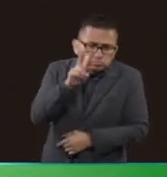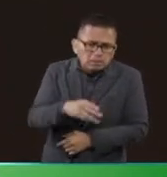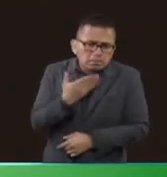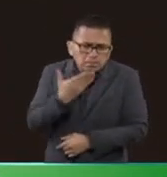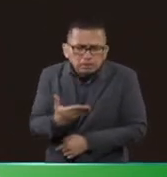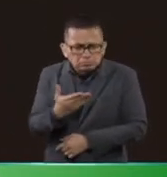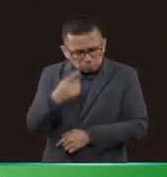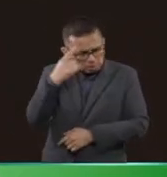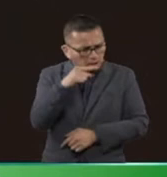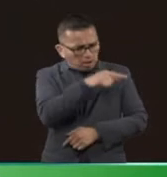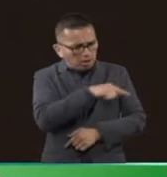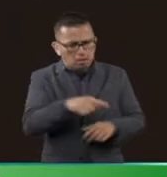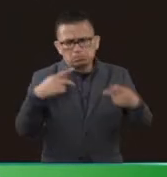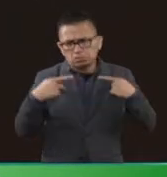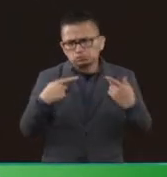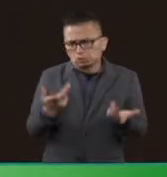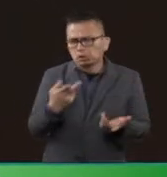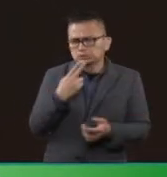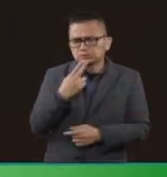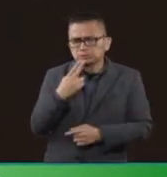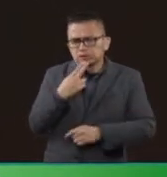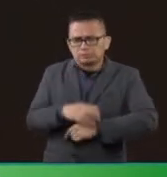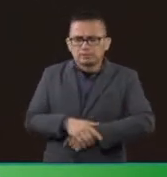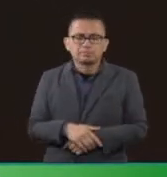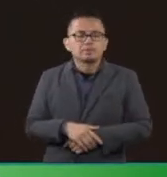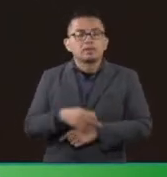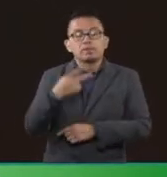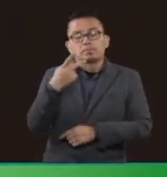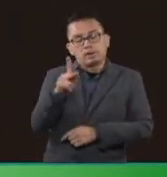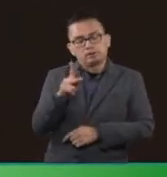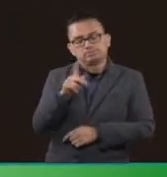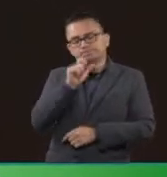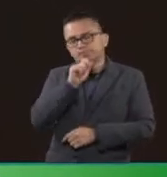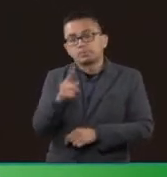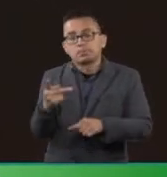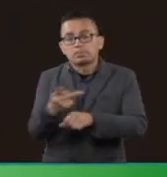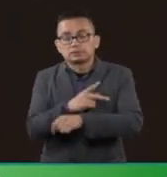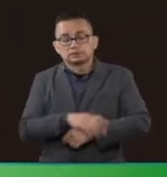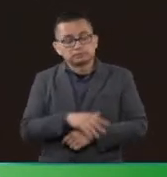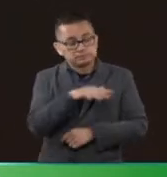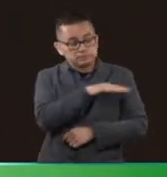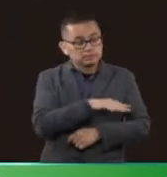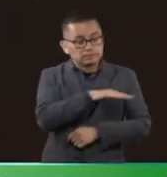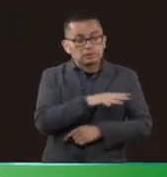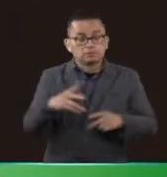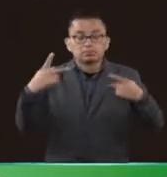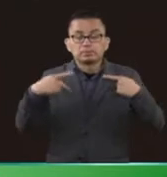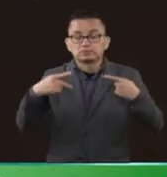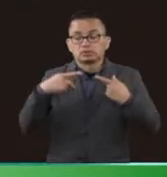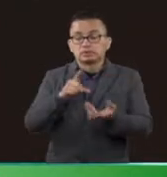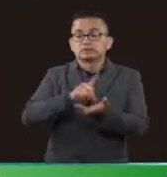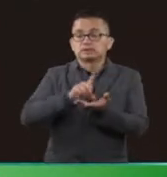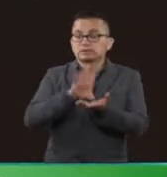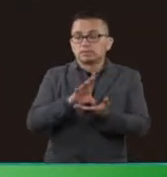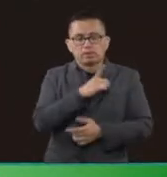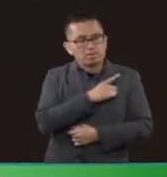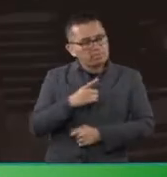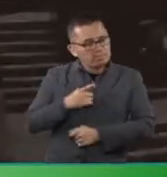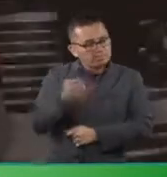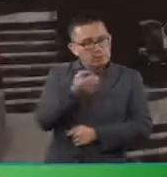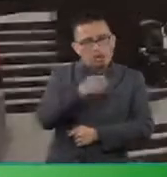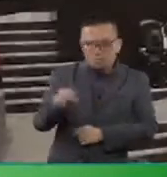también es cierto que en el caso de las personas con discapacidad se requieren políticas públicas de carácter